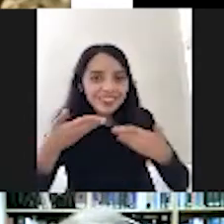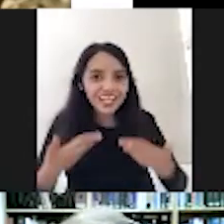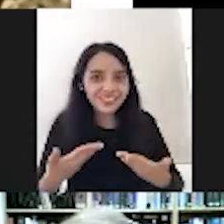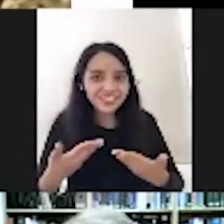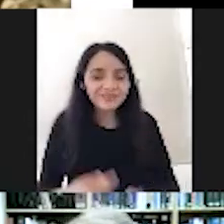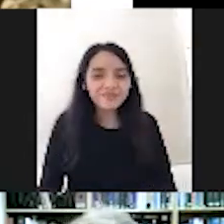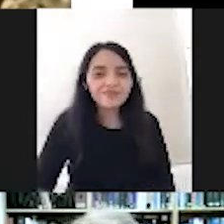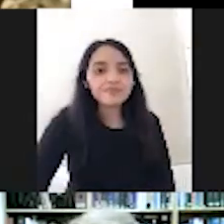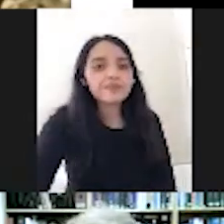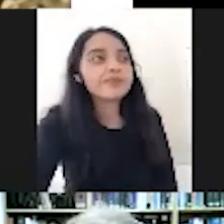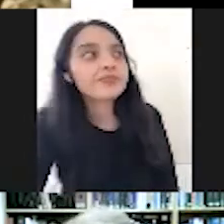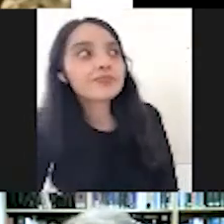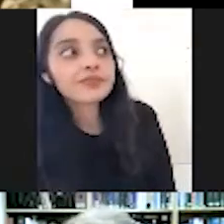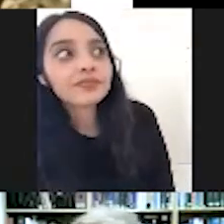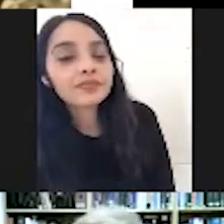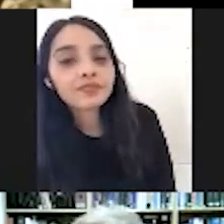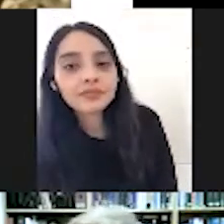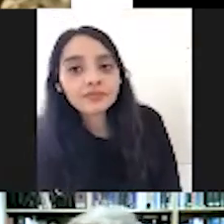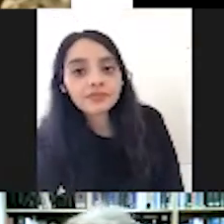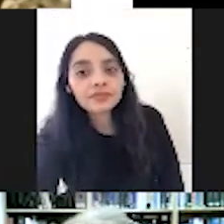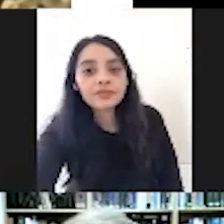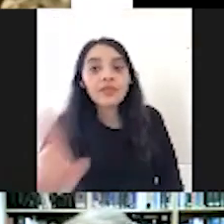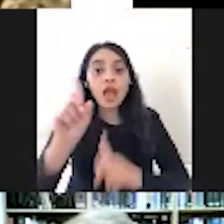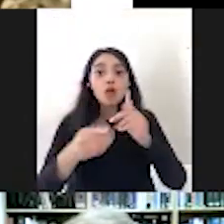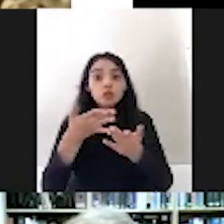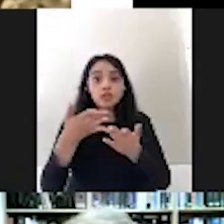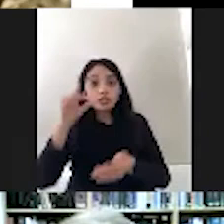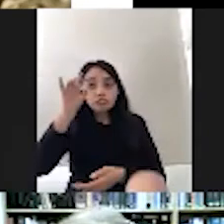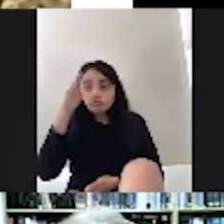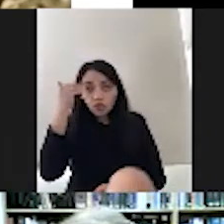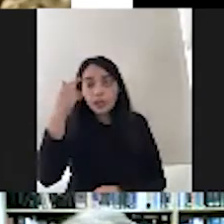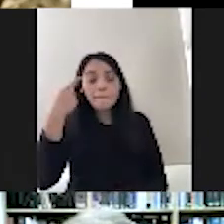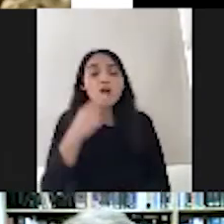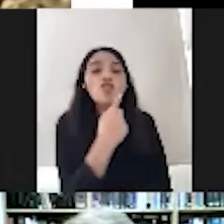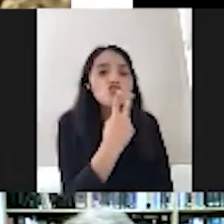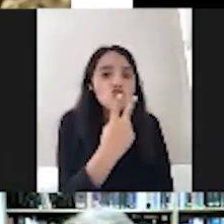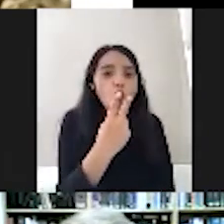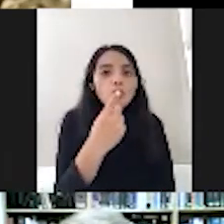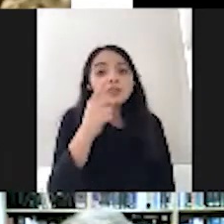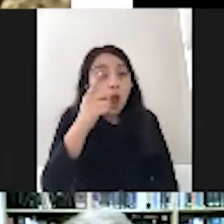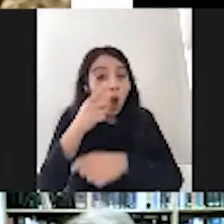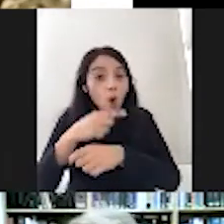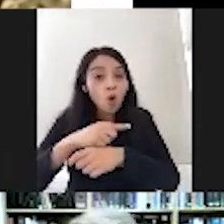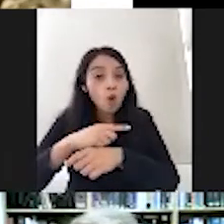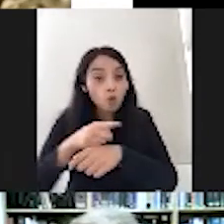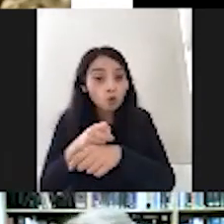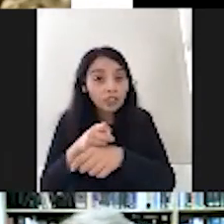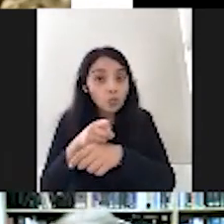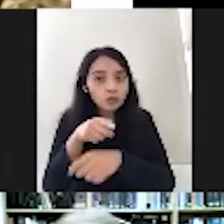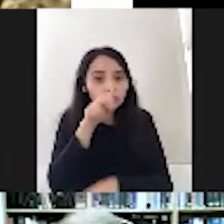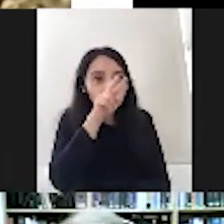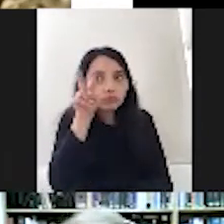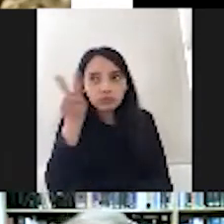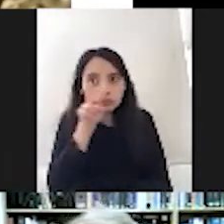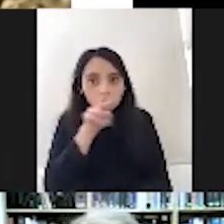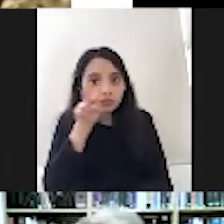son conscientes, pero 2 o 3 veces por segundo, ustedes mueven el ojo centrando su mirada en alguna parte de la